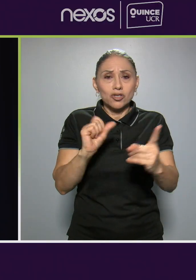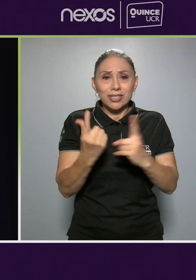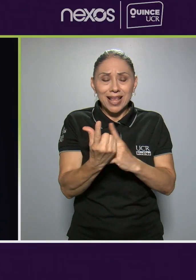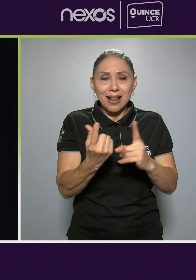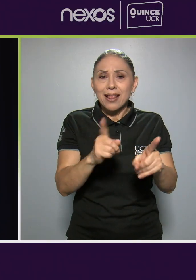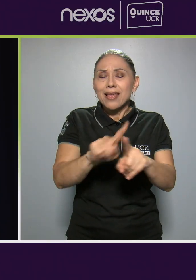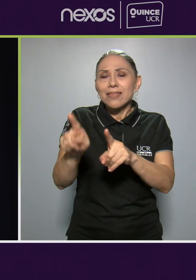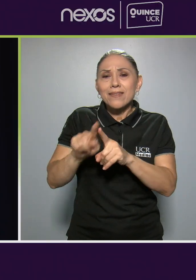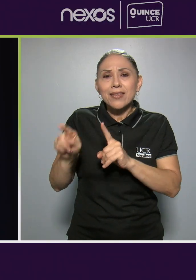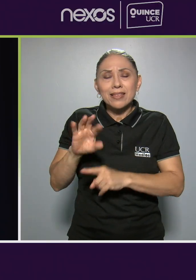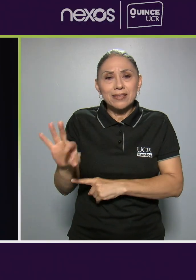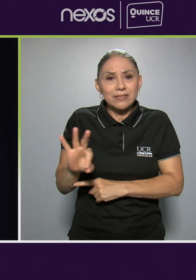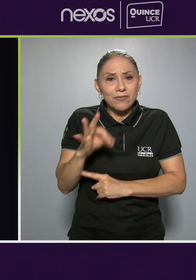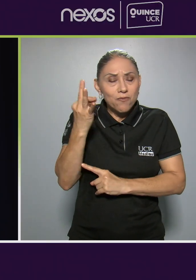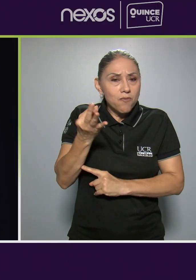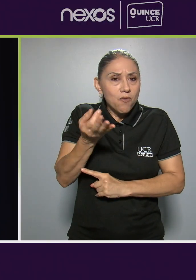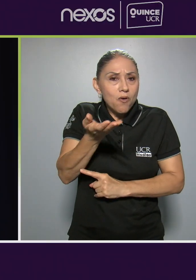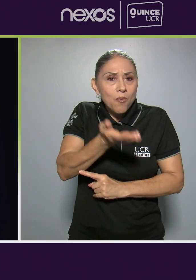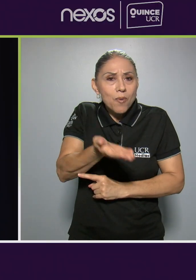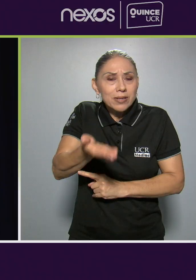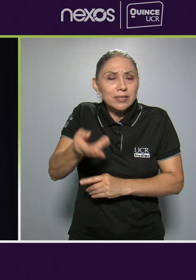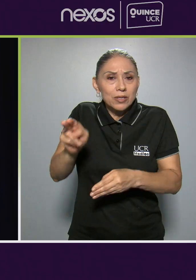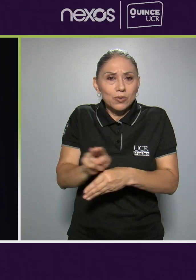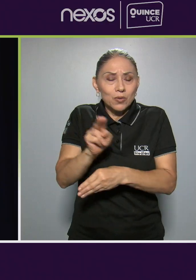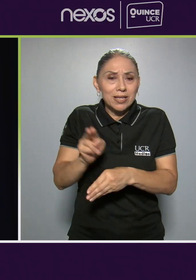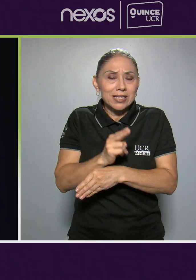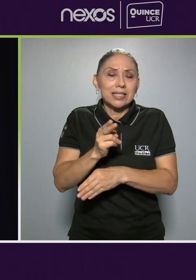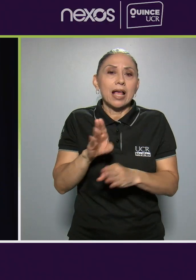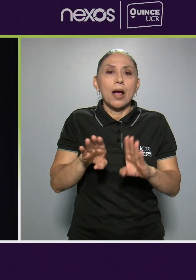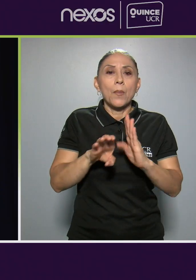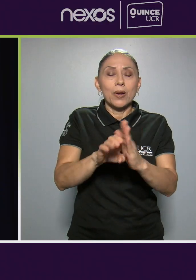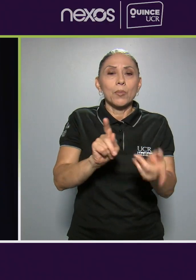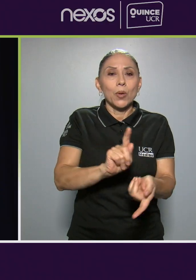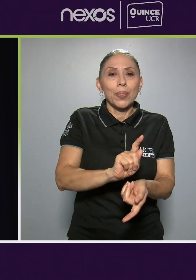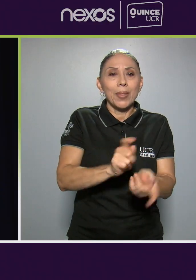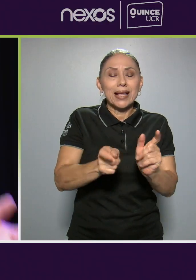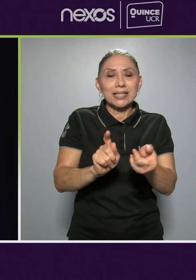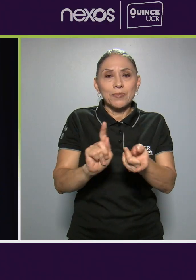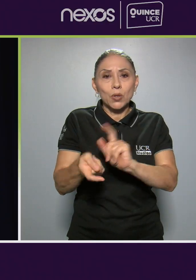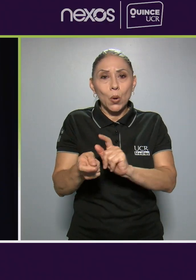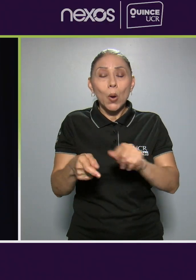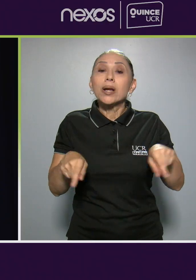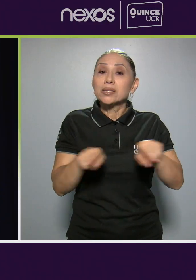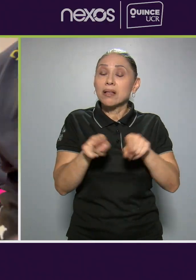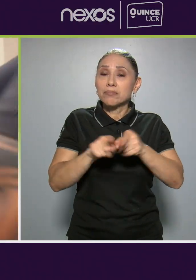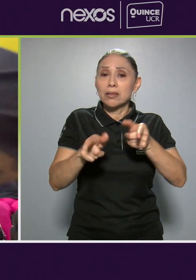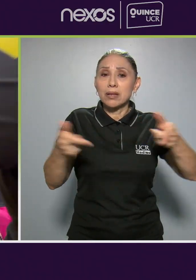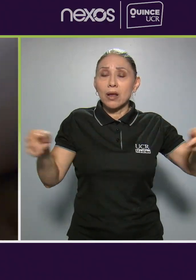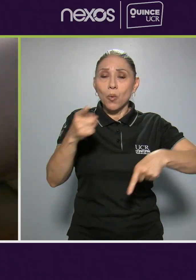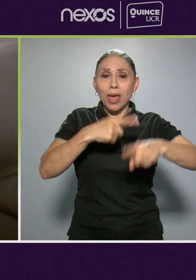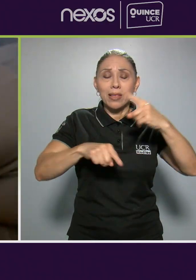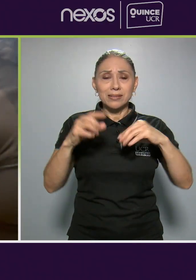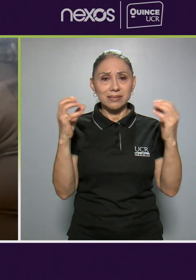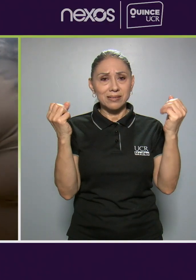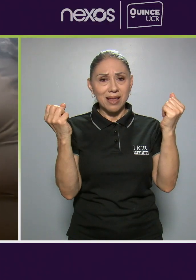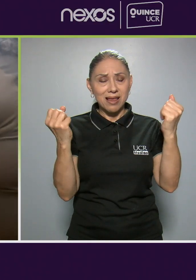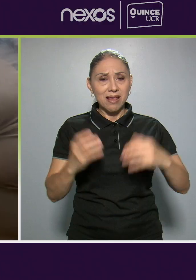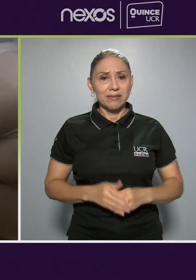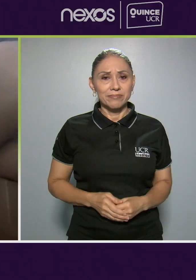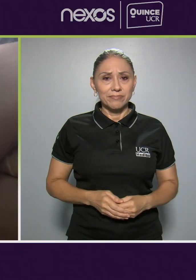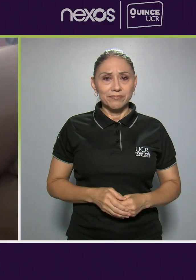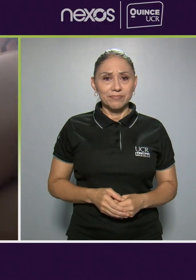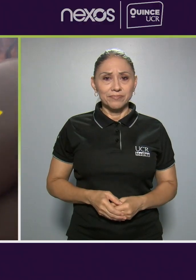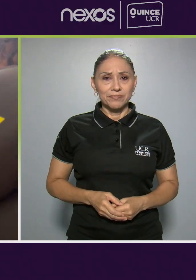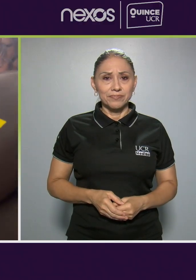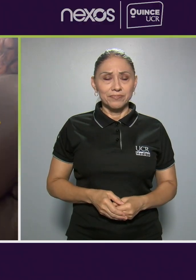mecanismos de las herramientas que utilizan como transcriptores, la lengua de señas.